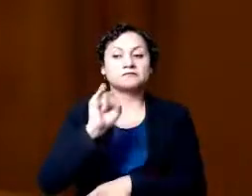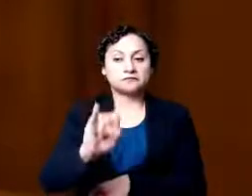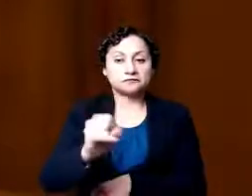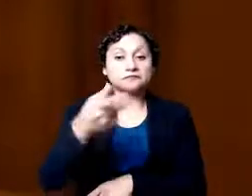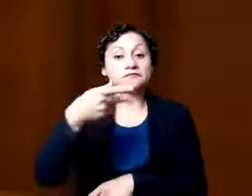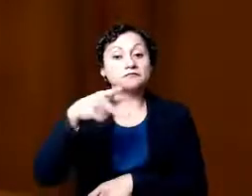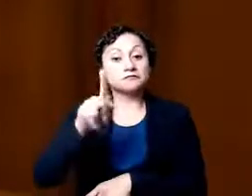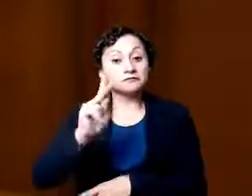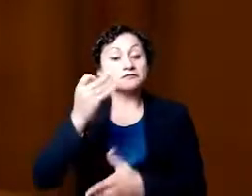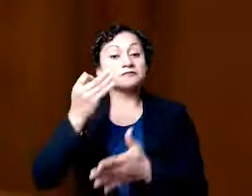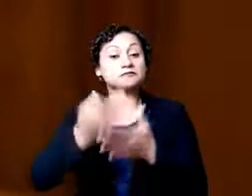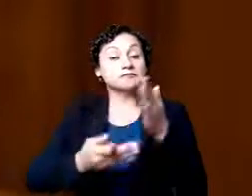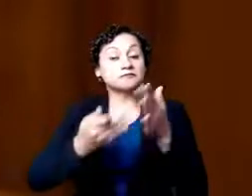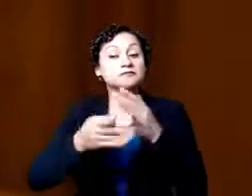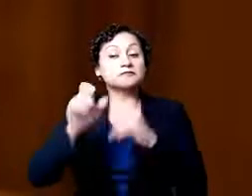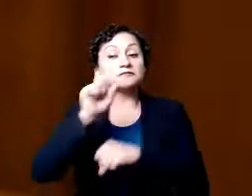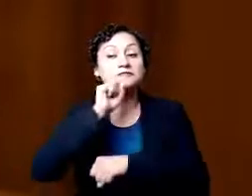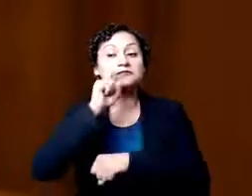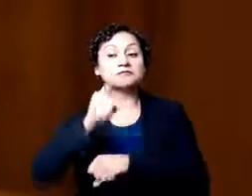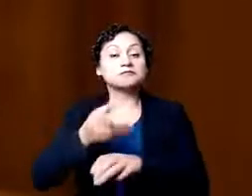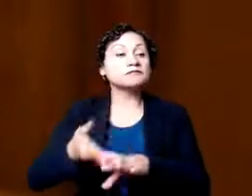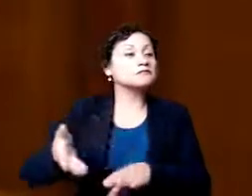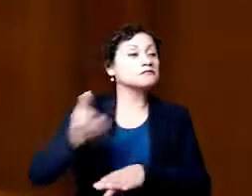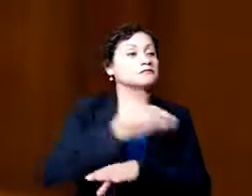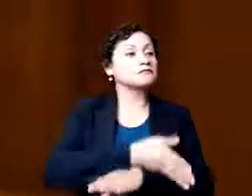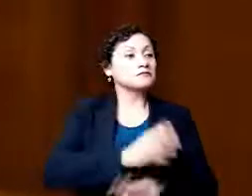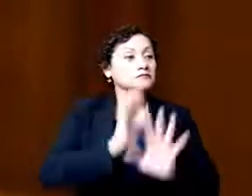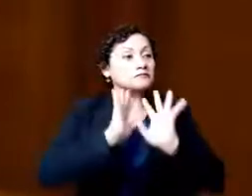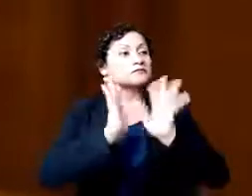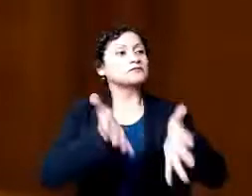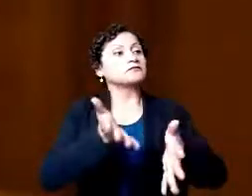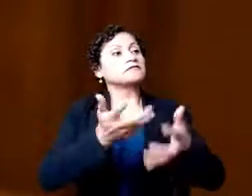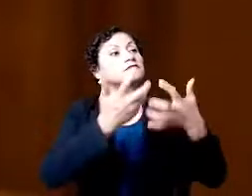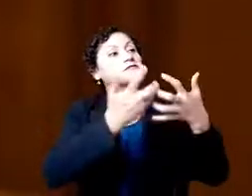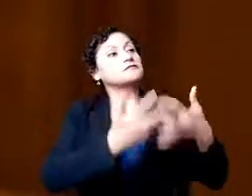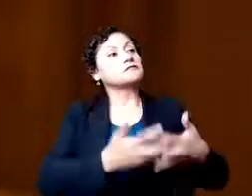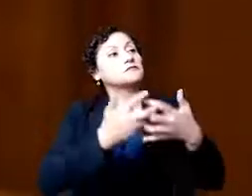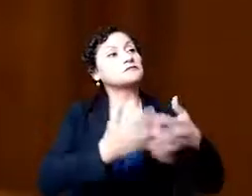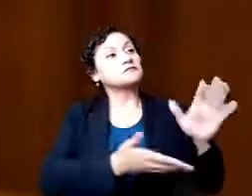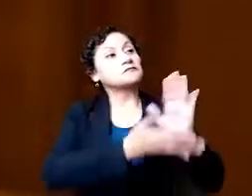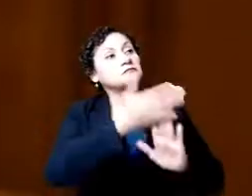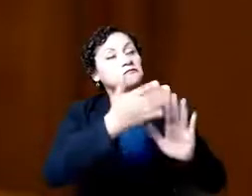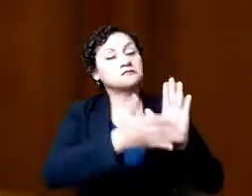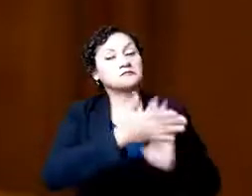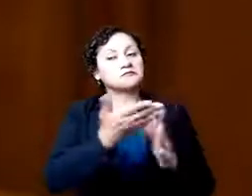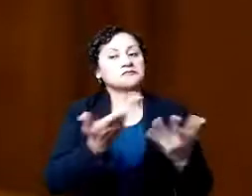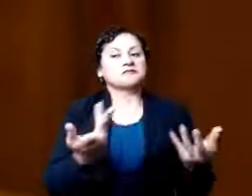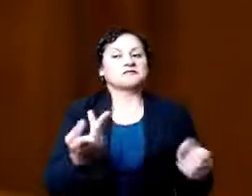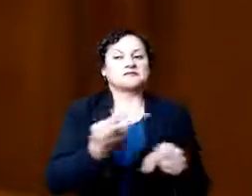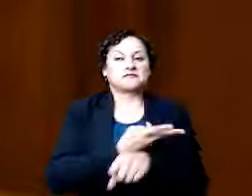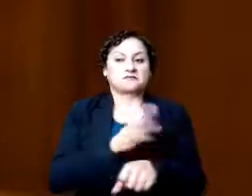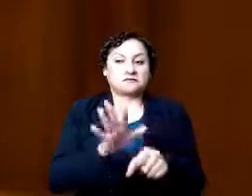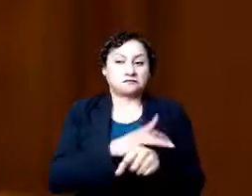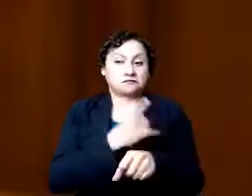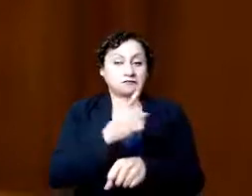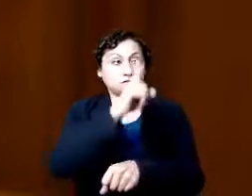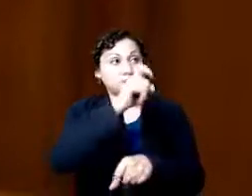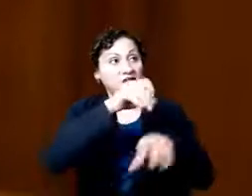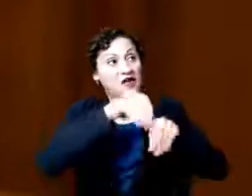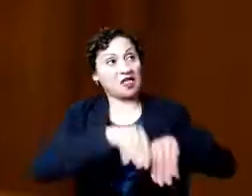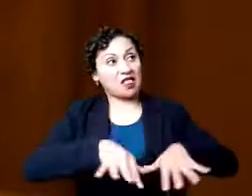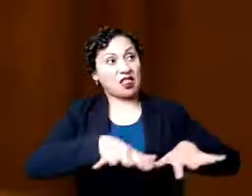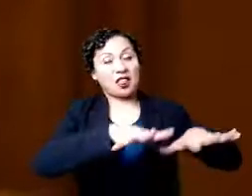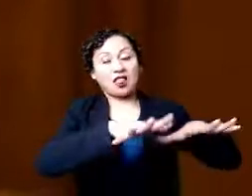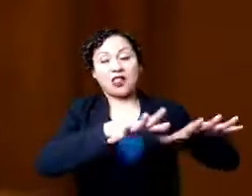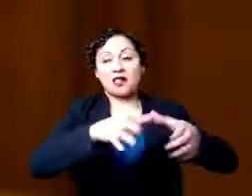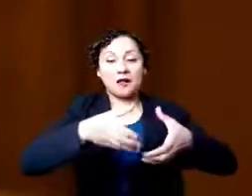la infraestructura hidráulica que ya existe porque se pierde mucho líquido vital mucha agua en las